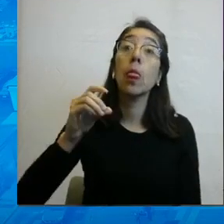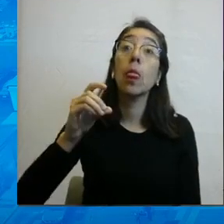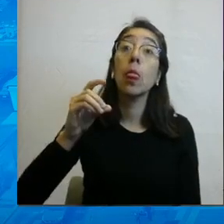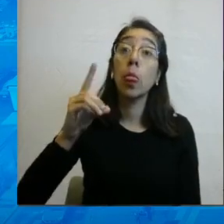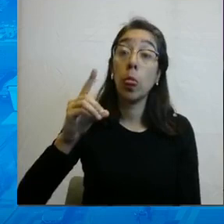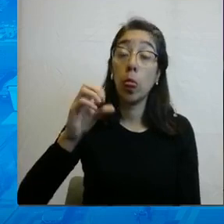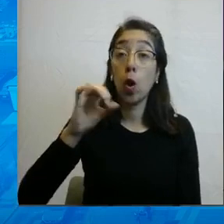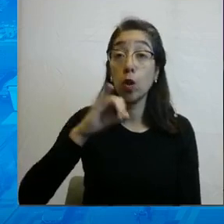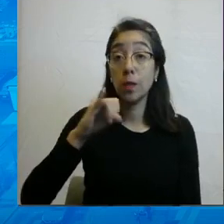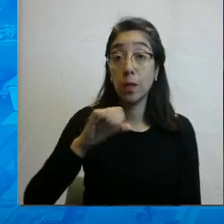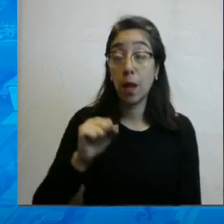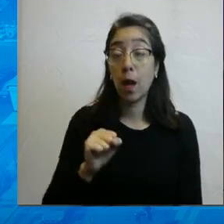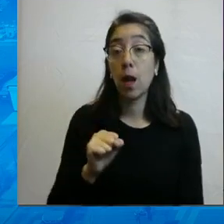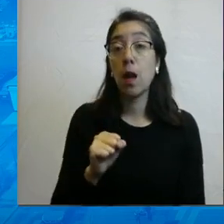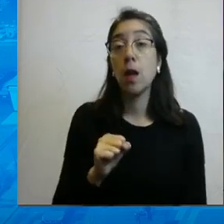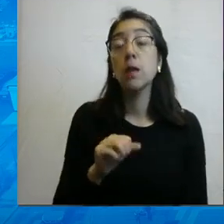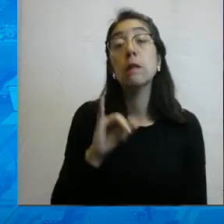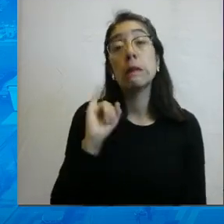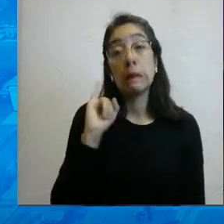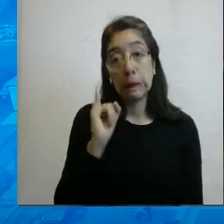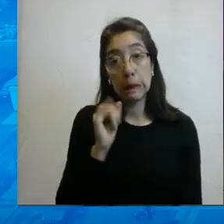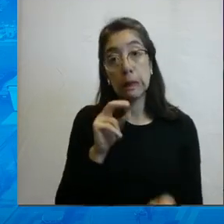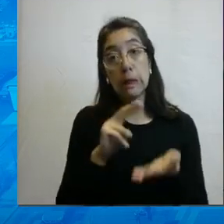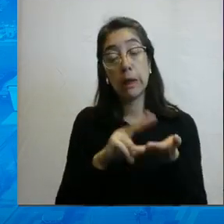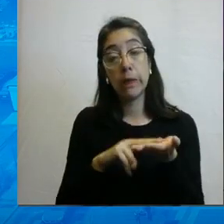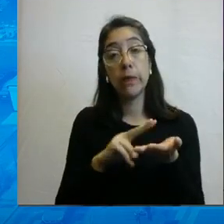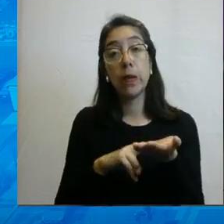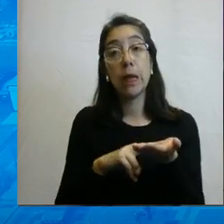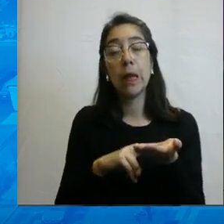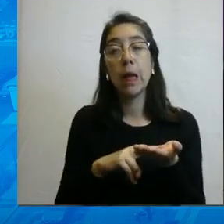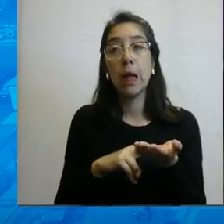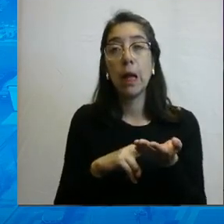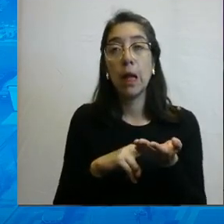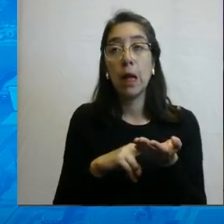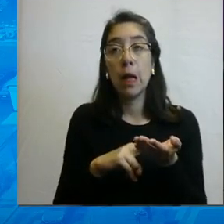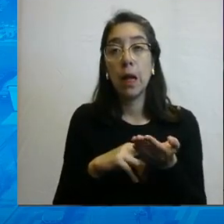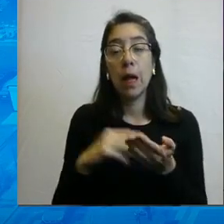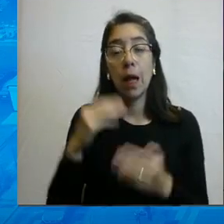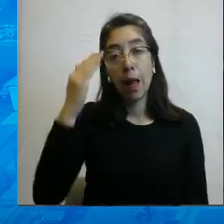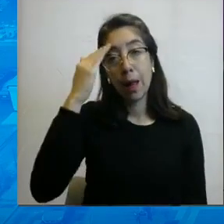A propósito de lo que usted señala de la celebración del Día de la Niñez,